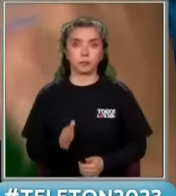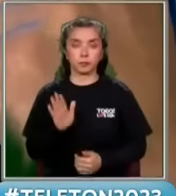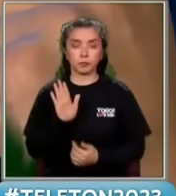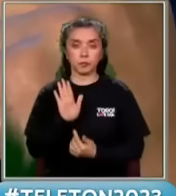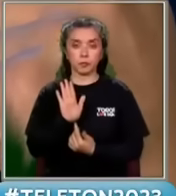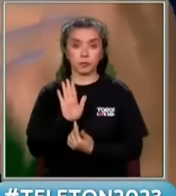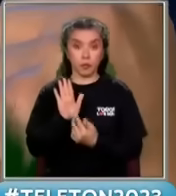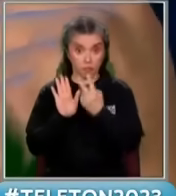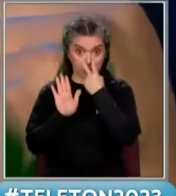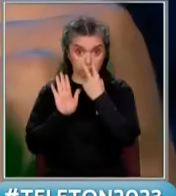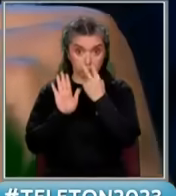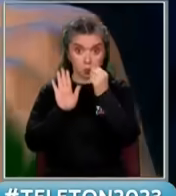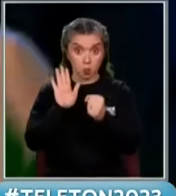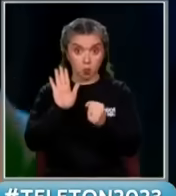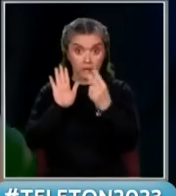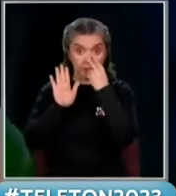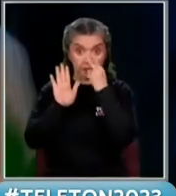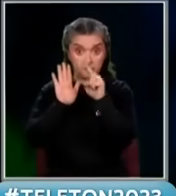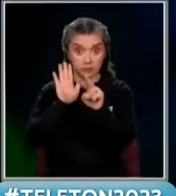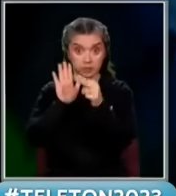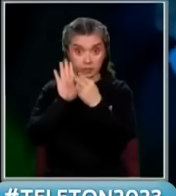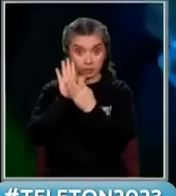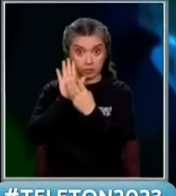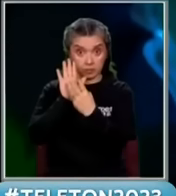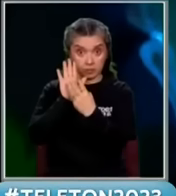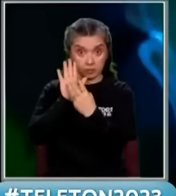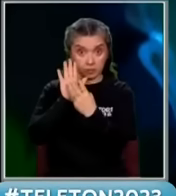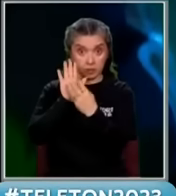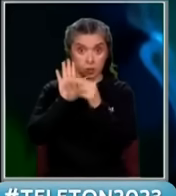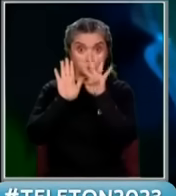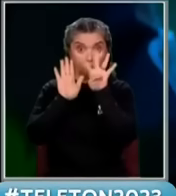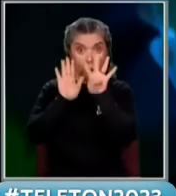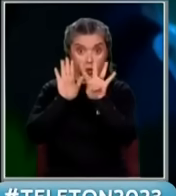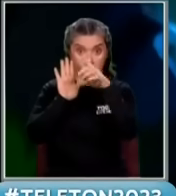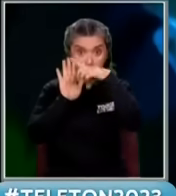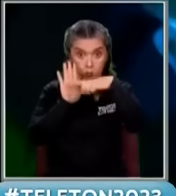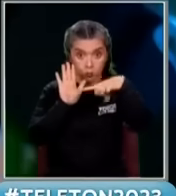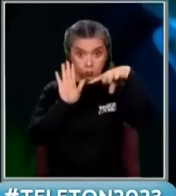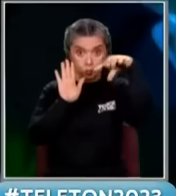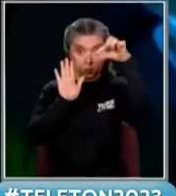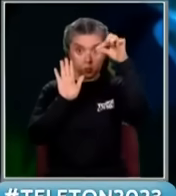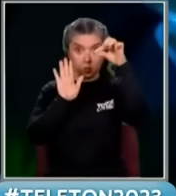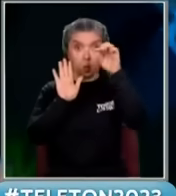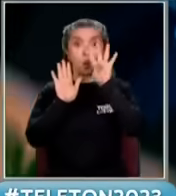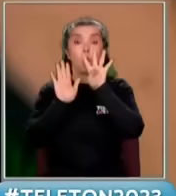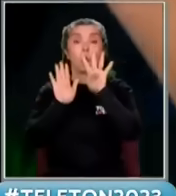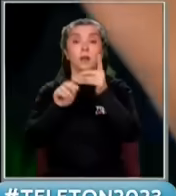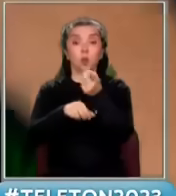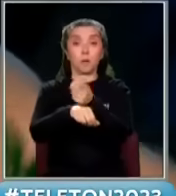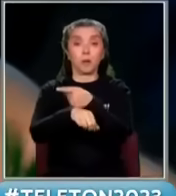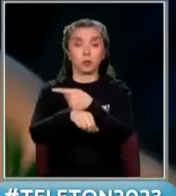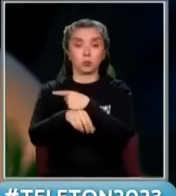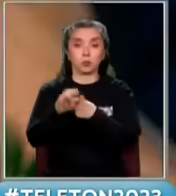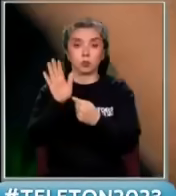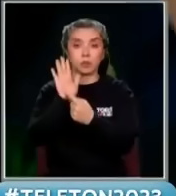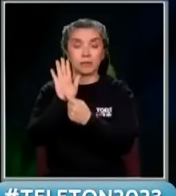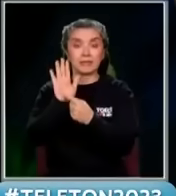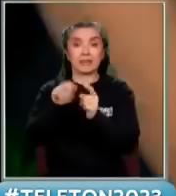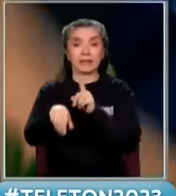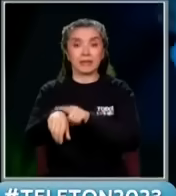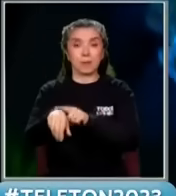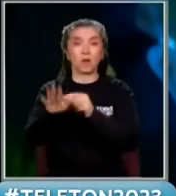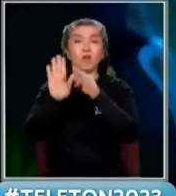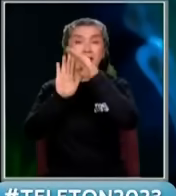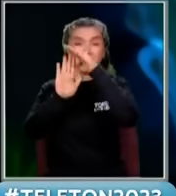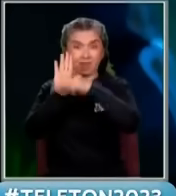¿Lo alcanzan a ver? El 4 de picas representa 4 minutos en el tiempo. Voy a intentar bajar 4 minutos en el